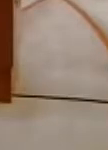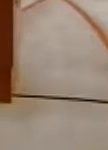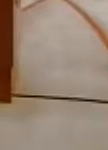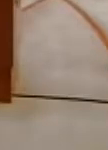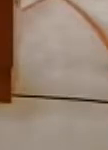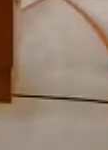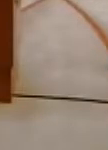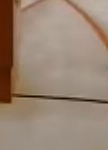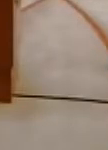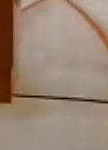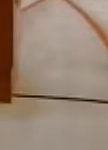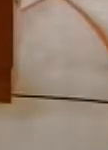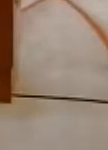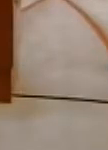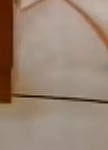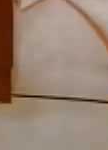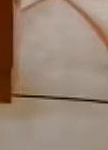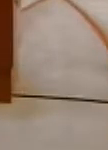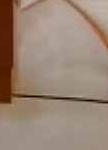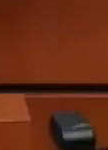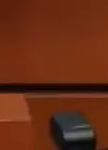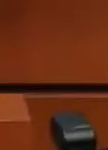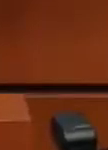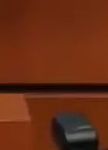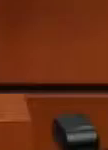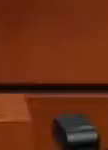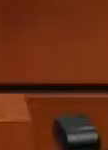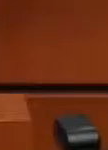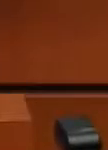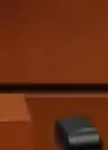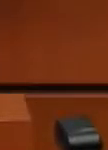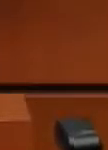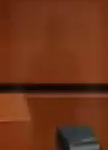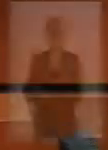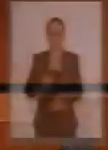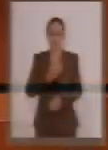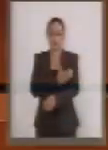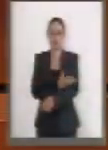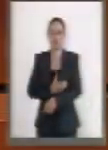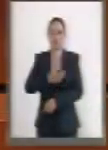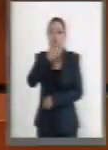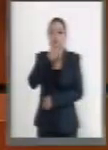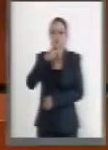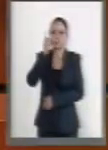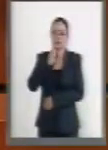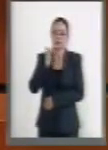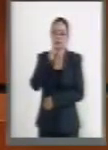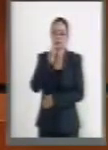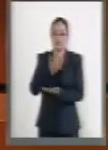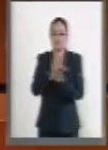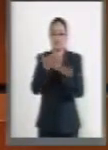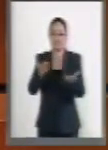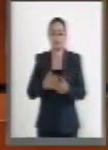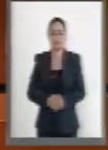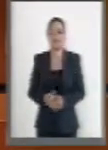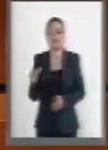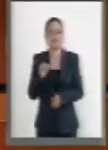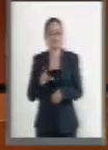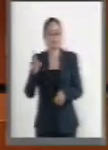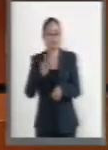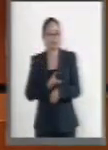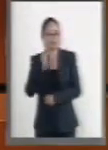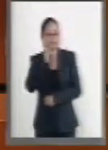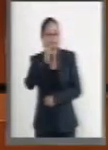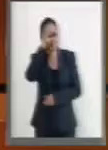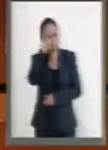Con su venia, señor presidente, compañeras y compañeros legisladores. El día de hoy en el Senado de la